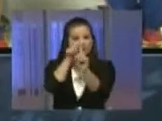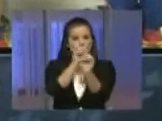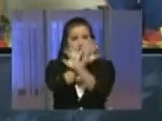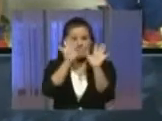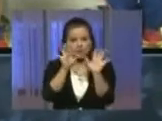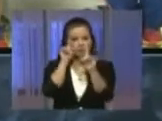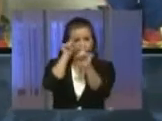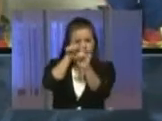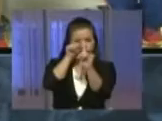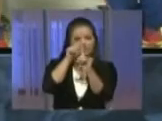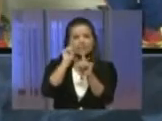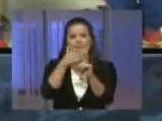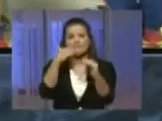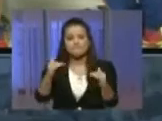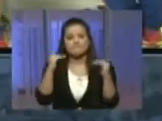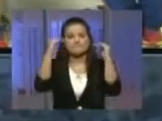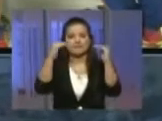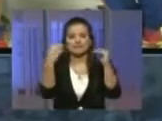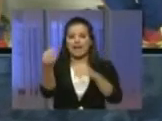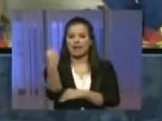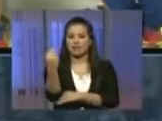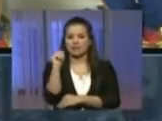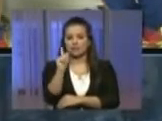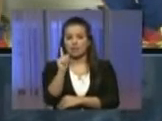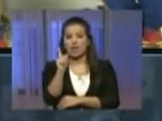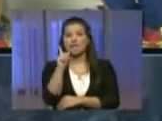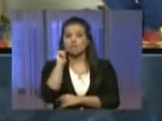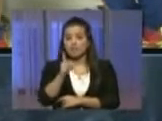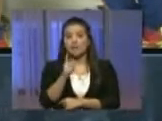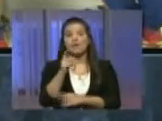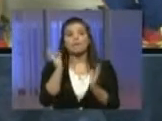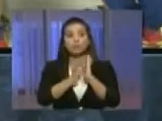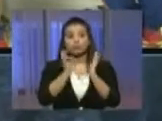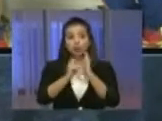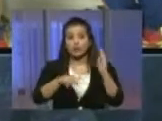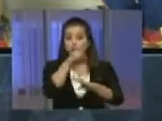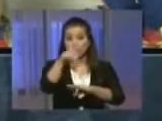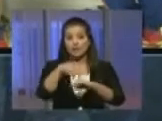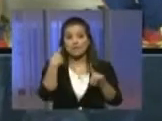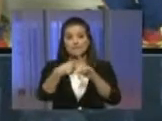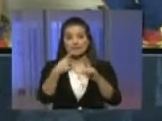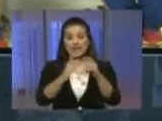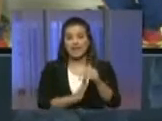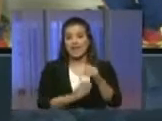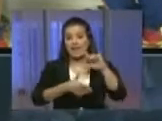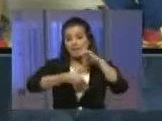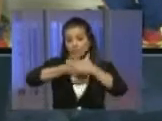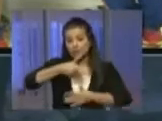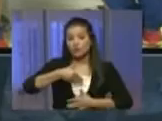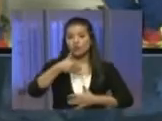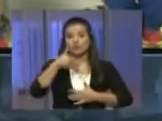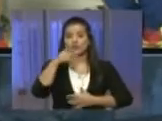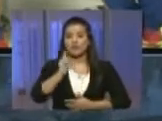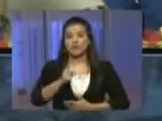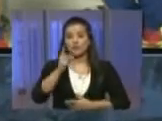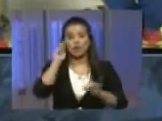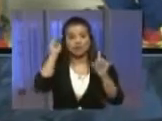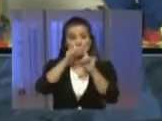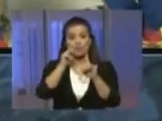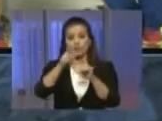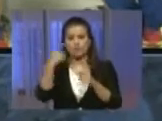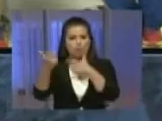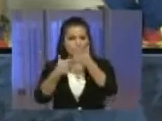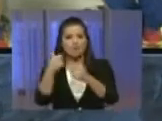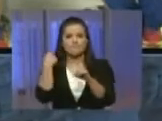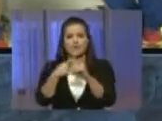Elevar la calidad romper los récord nacionales latinoamericanos las metas que fuimos a buscar y